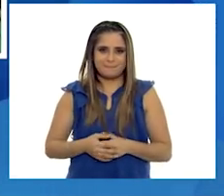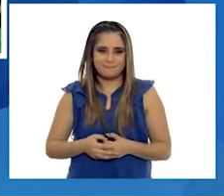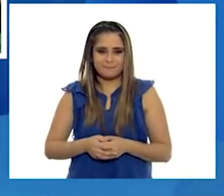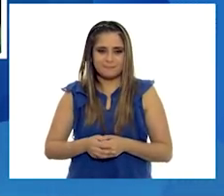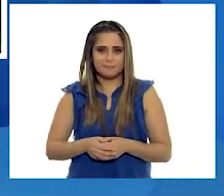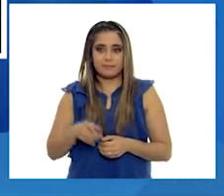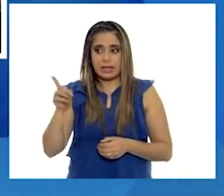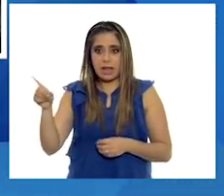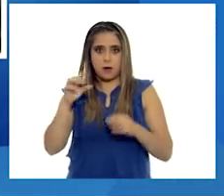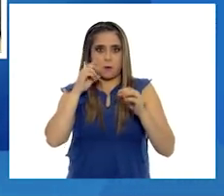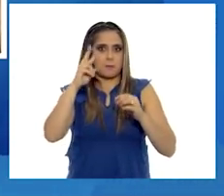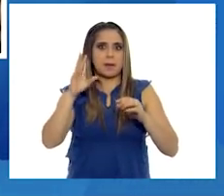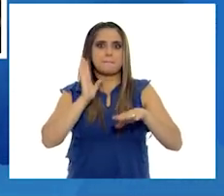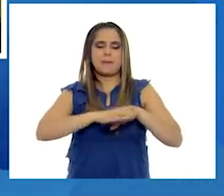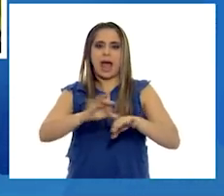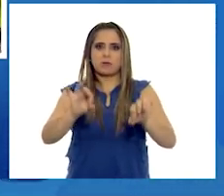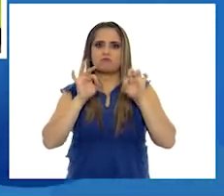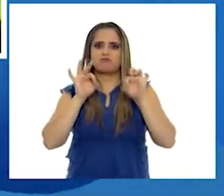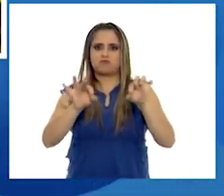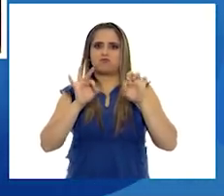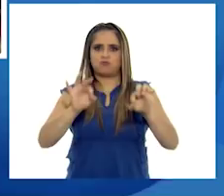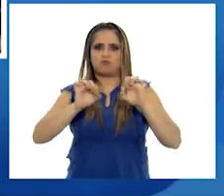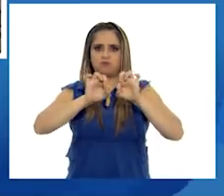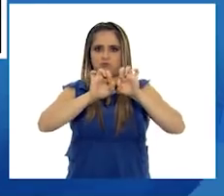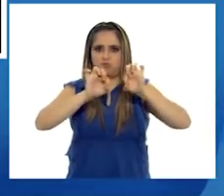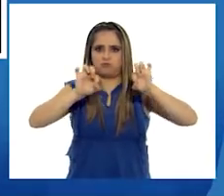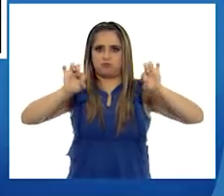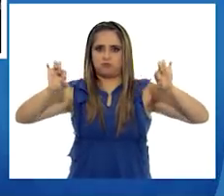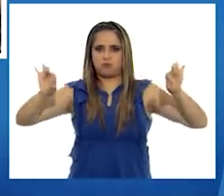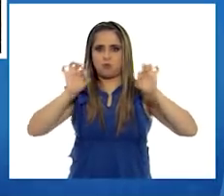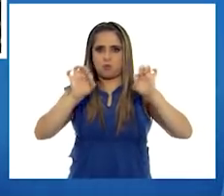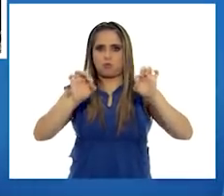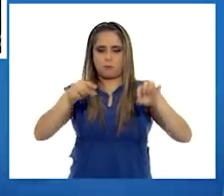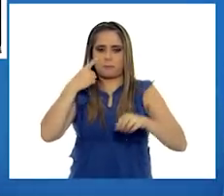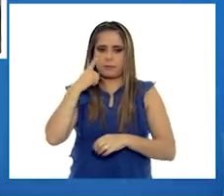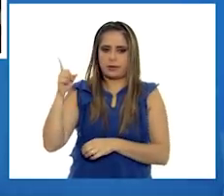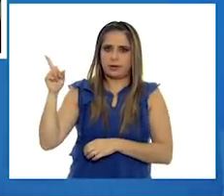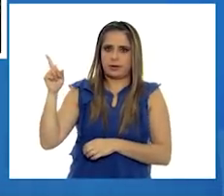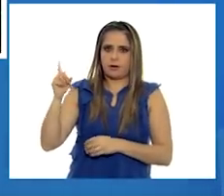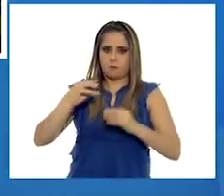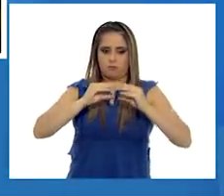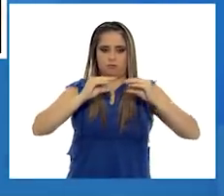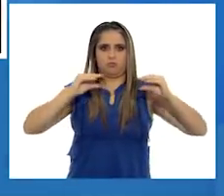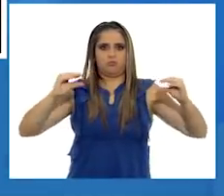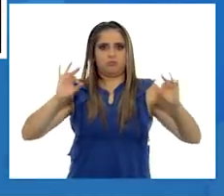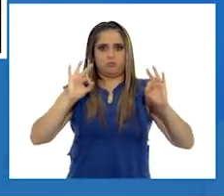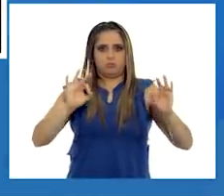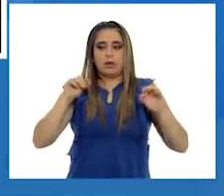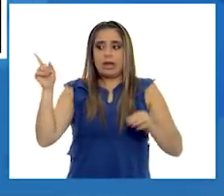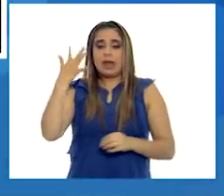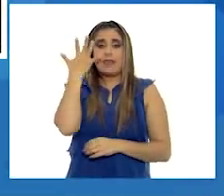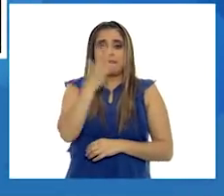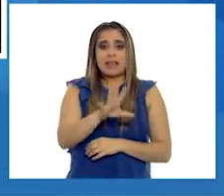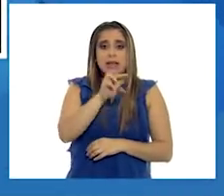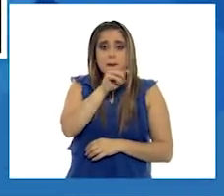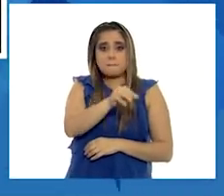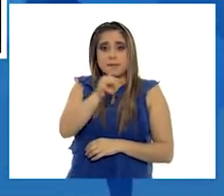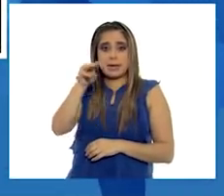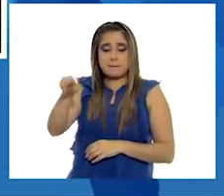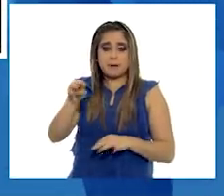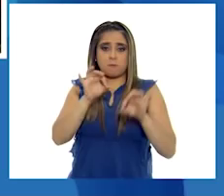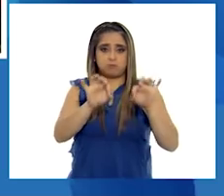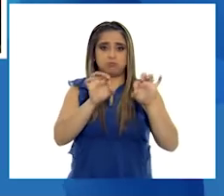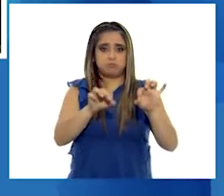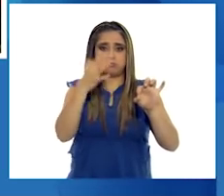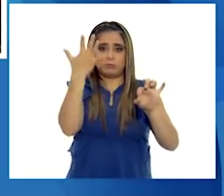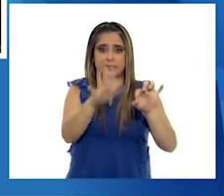Esta es más Sí. ancha, Más gruesa. Más gruesa, claro, Este- perdón, más gruesa, por Esta supuesto. es de 10 milímetros.